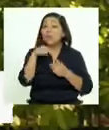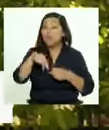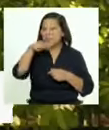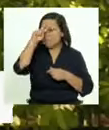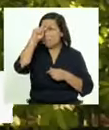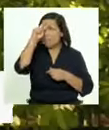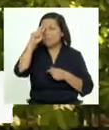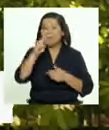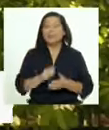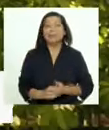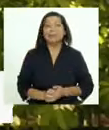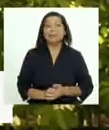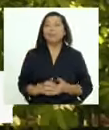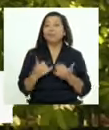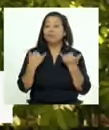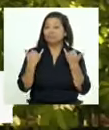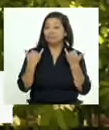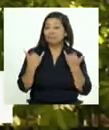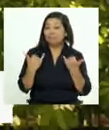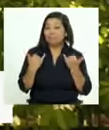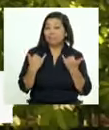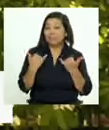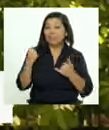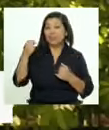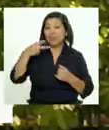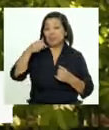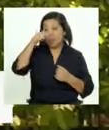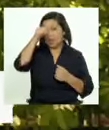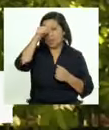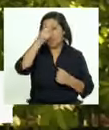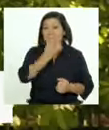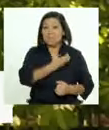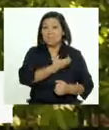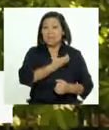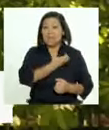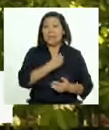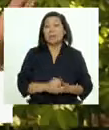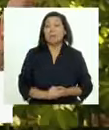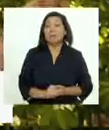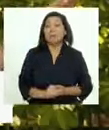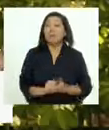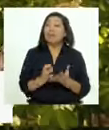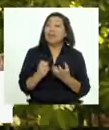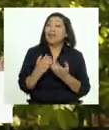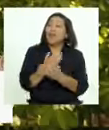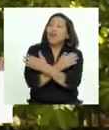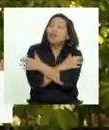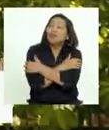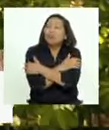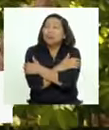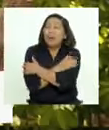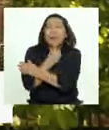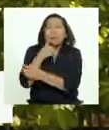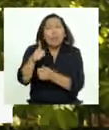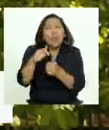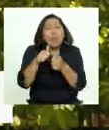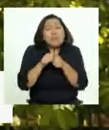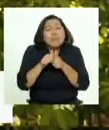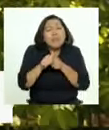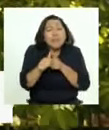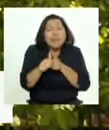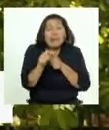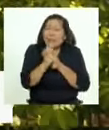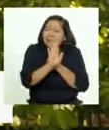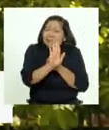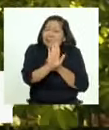Perú hoy segundo domingo de mayo quiero abrazarte en la distancia para